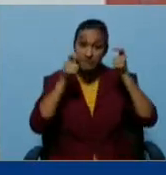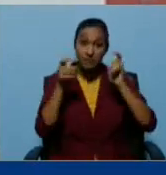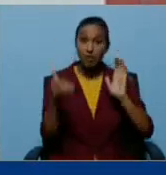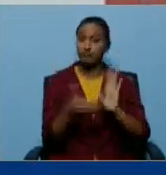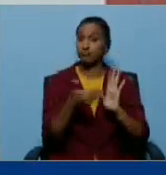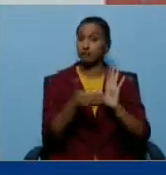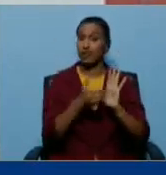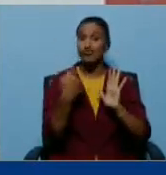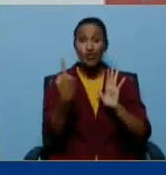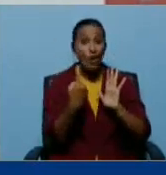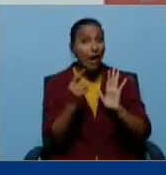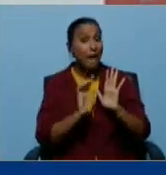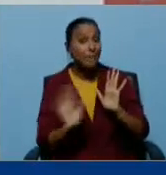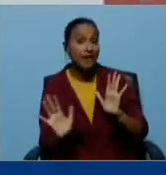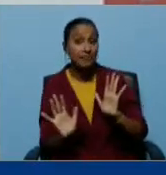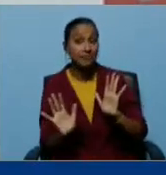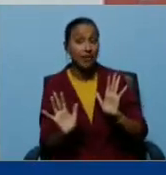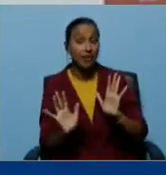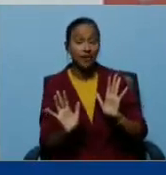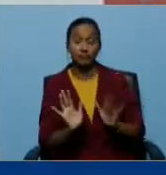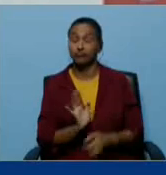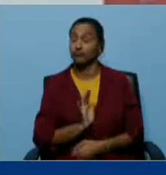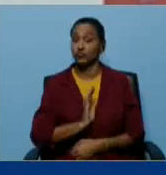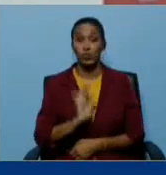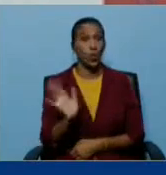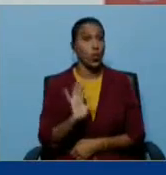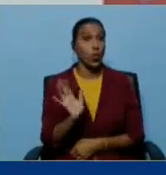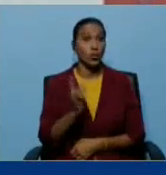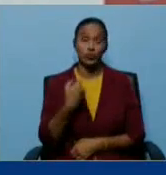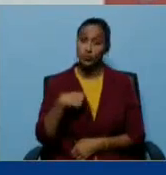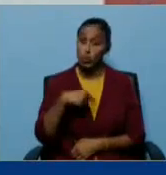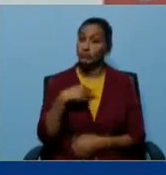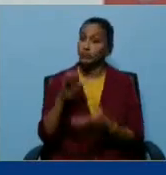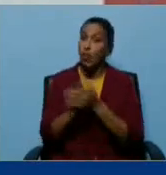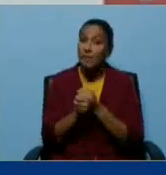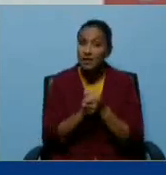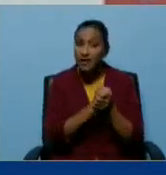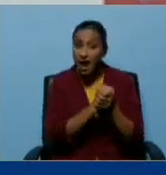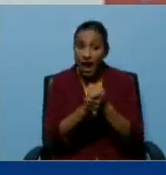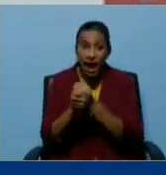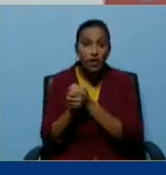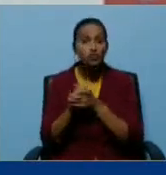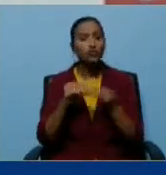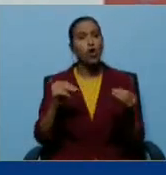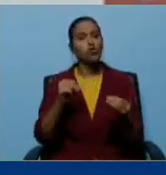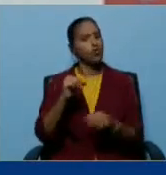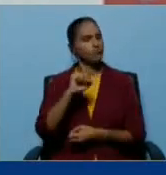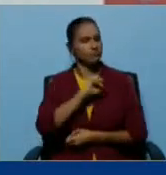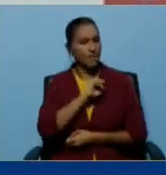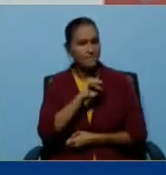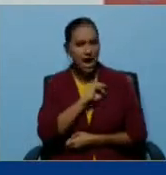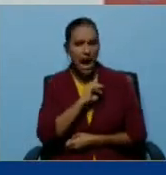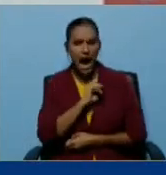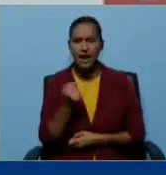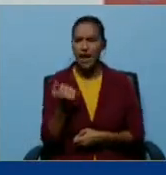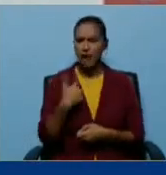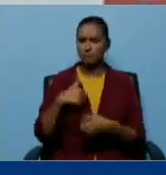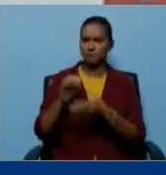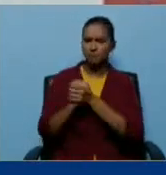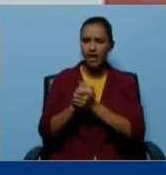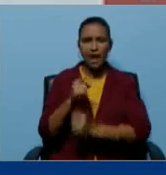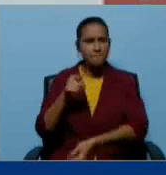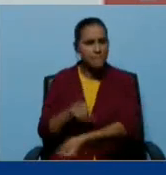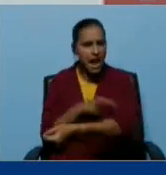compatriotas, mis camaradas, mis compañeros, mis compañeras, mis hermanos,